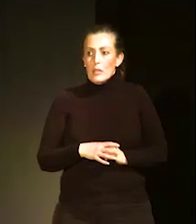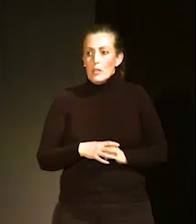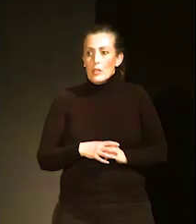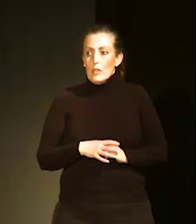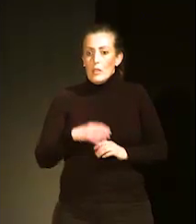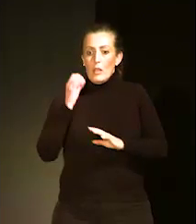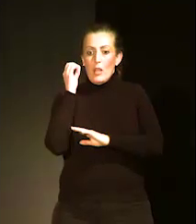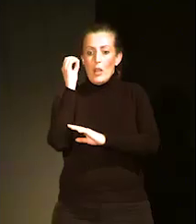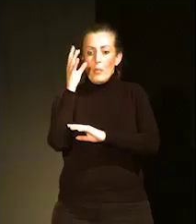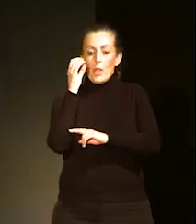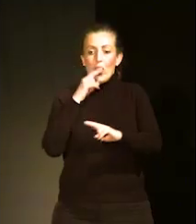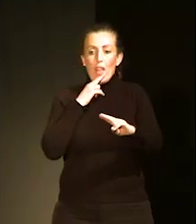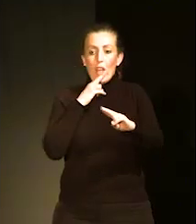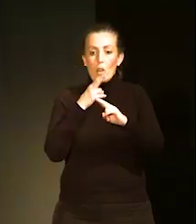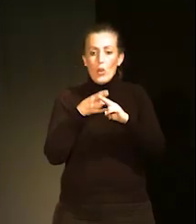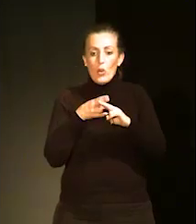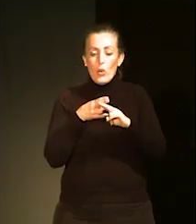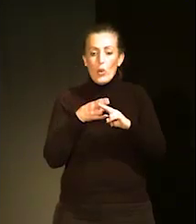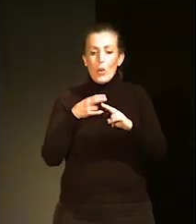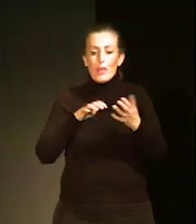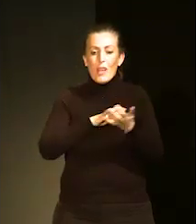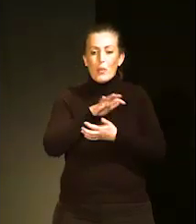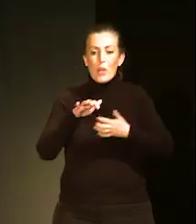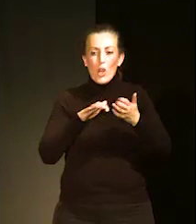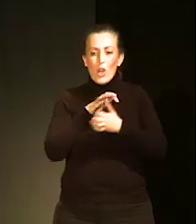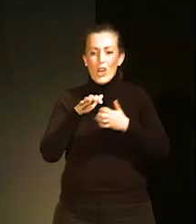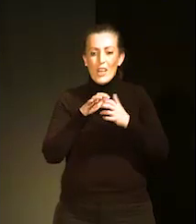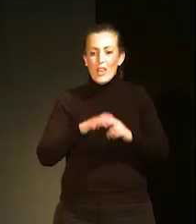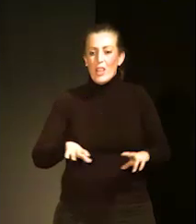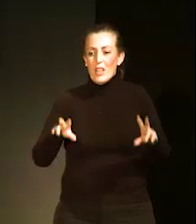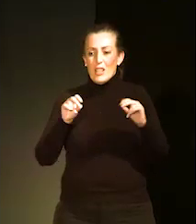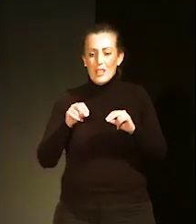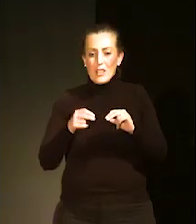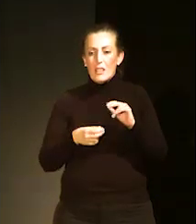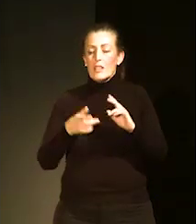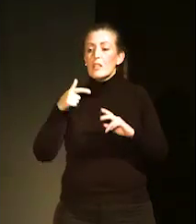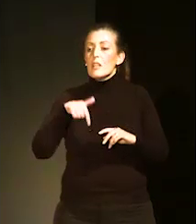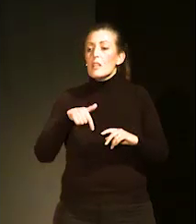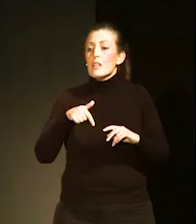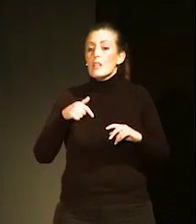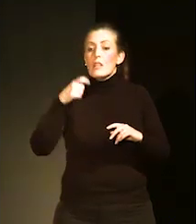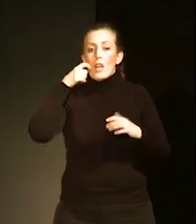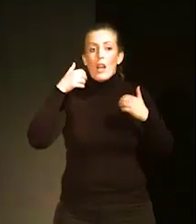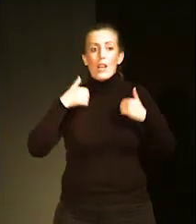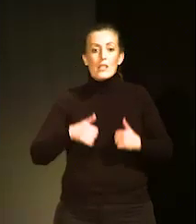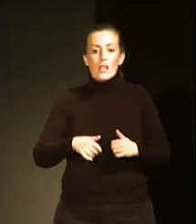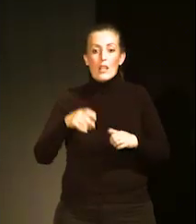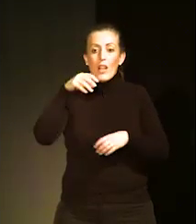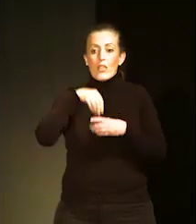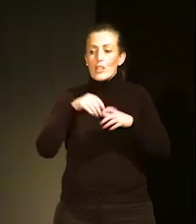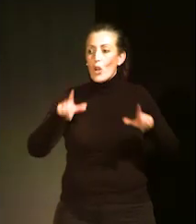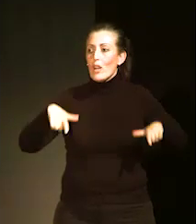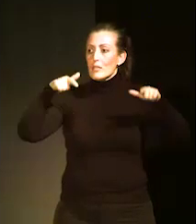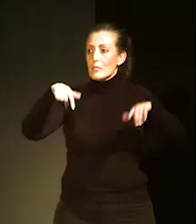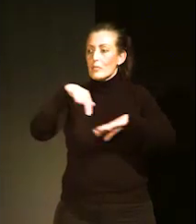su ponencia se titula más allá de la violencia colectivos que florecen y sanan en las artes escénicas así que por